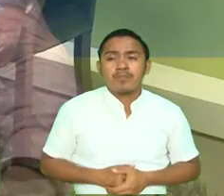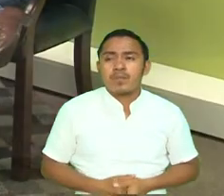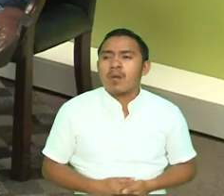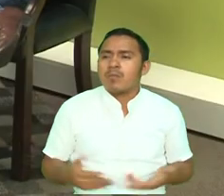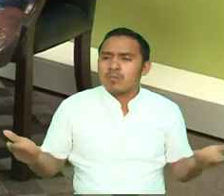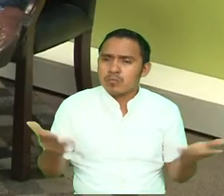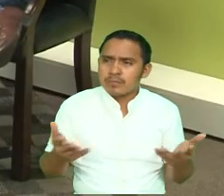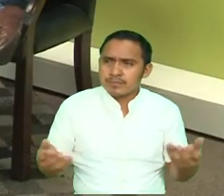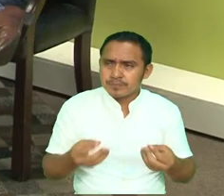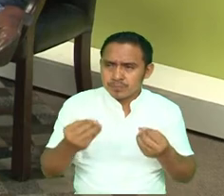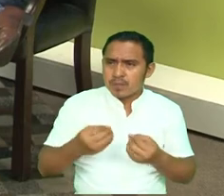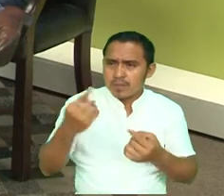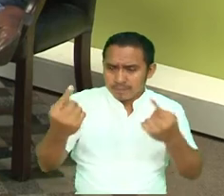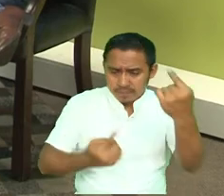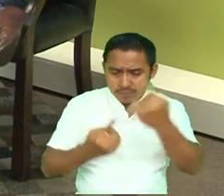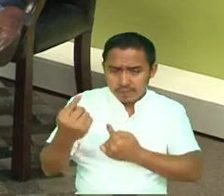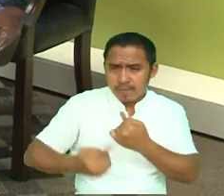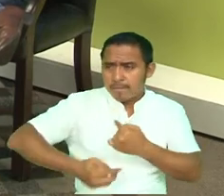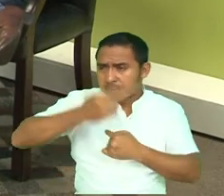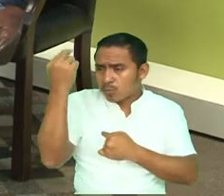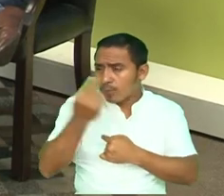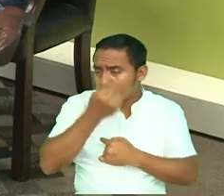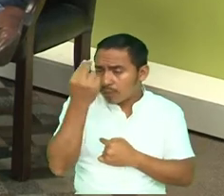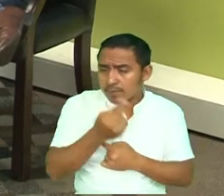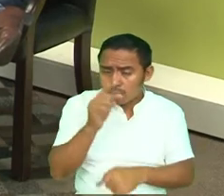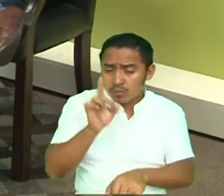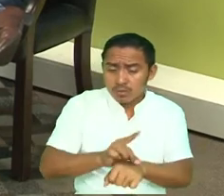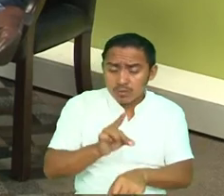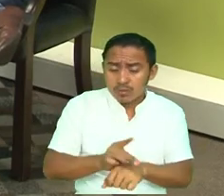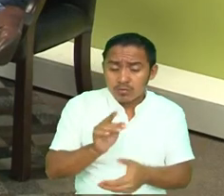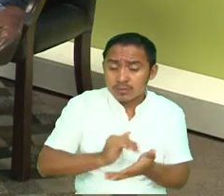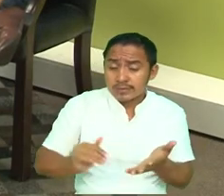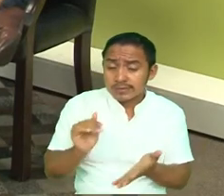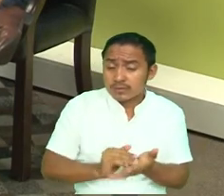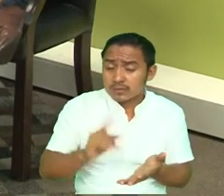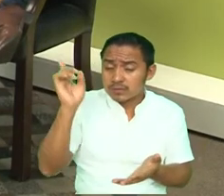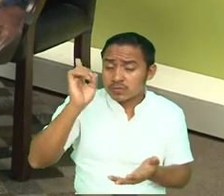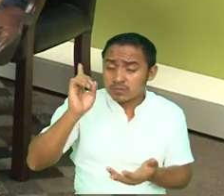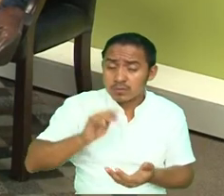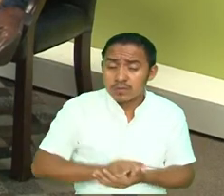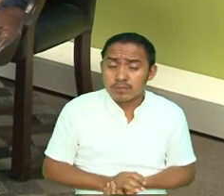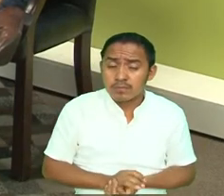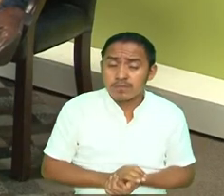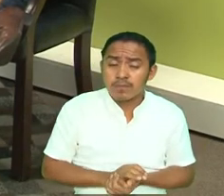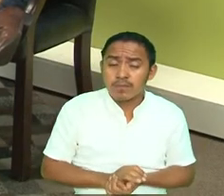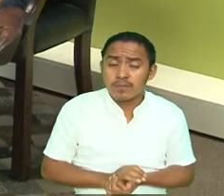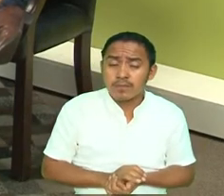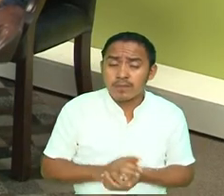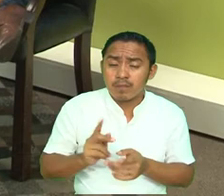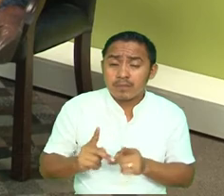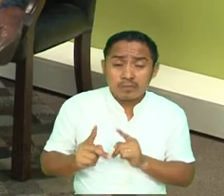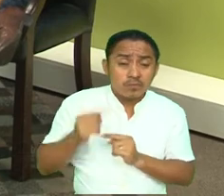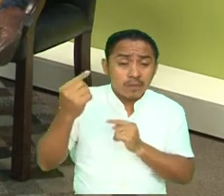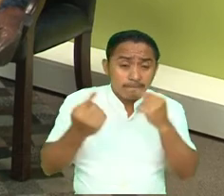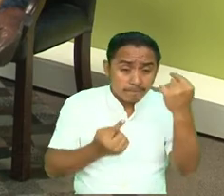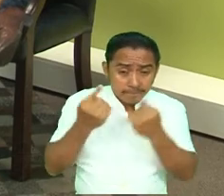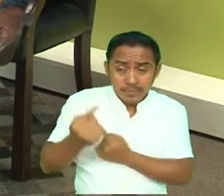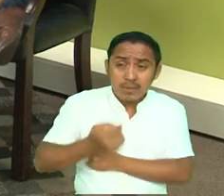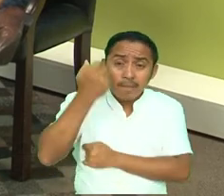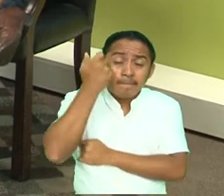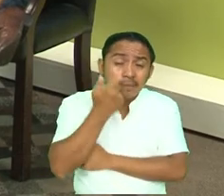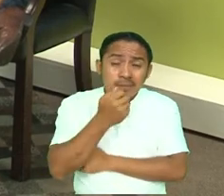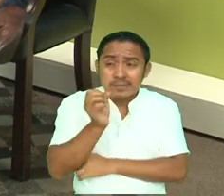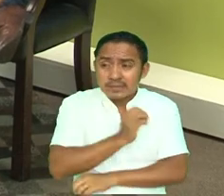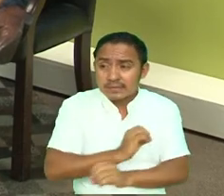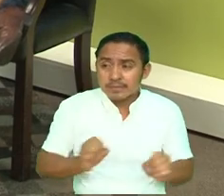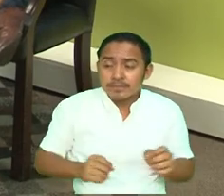estas consultas por el sudor excesivo, doctor, en el Centro Nacional de Dermatología? ¿La gente acude sin pena?